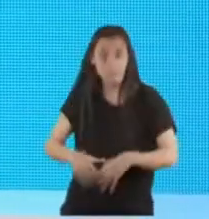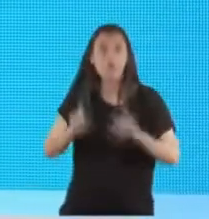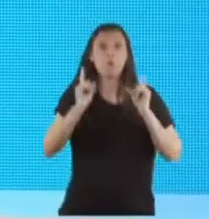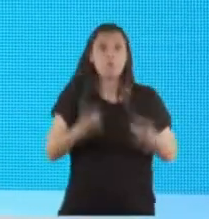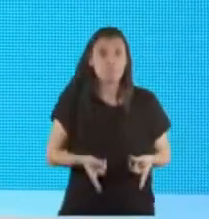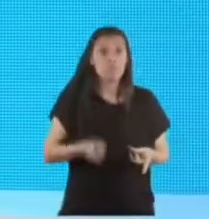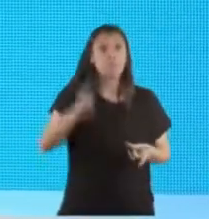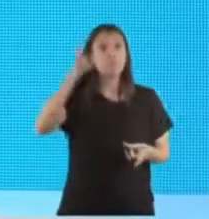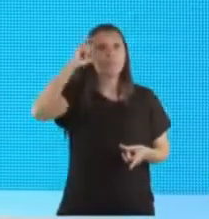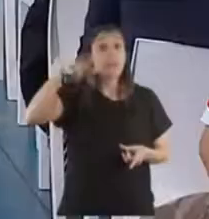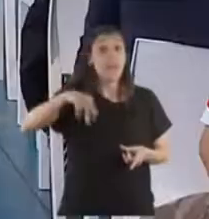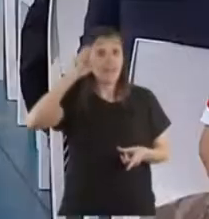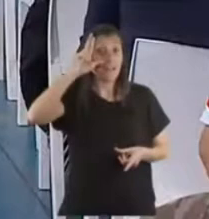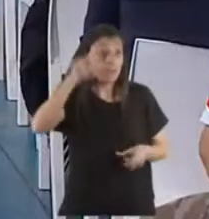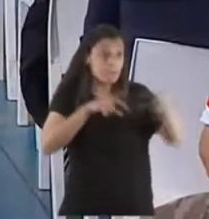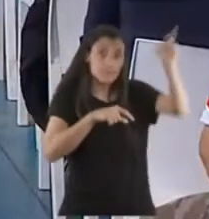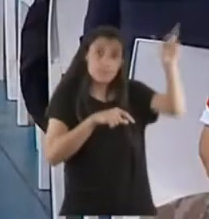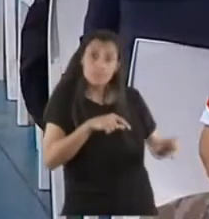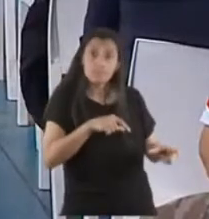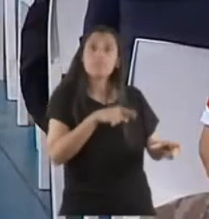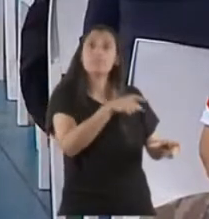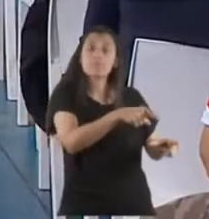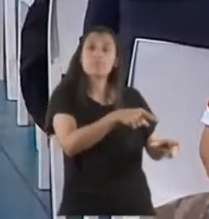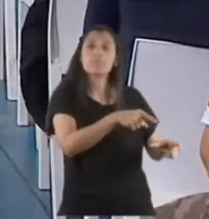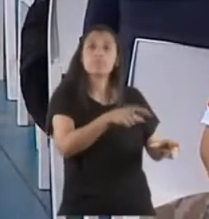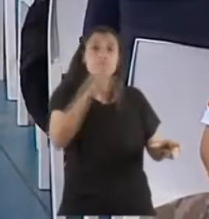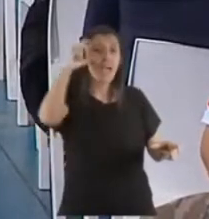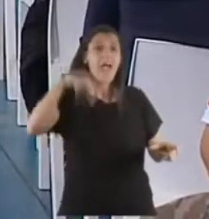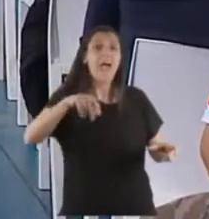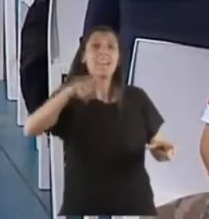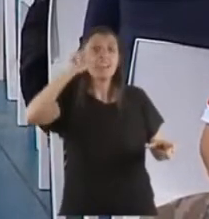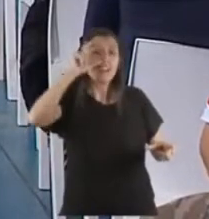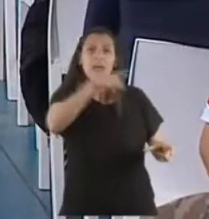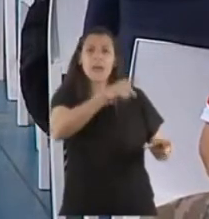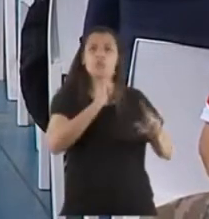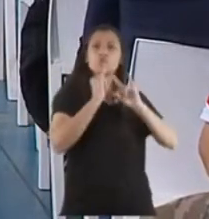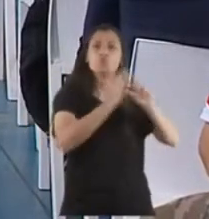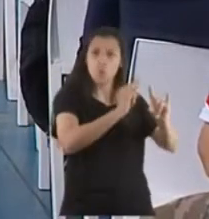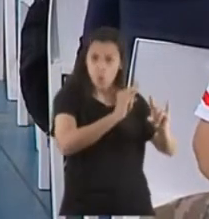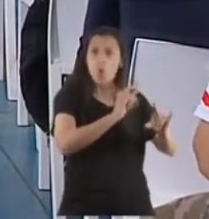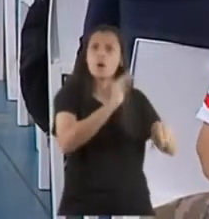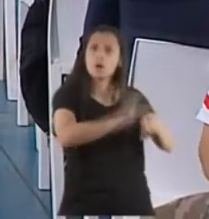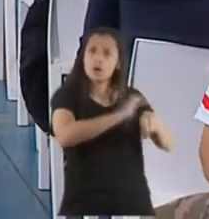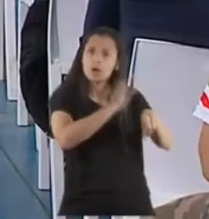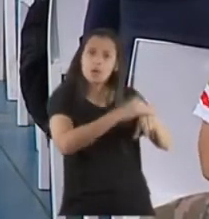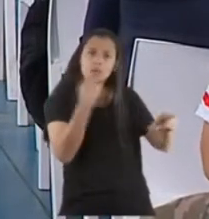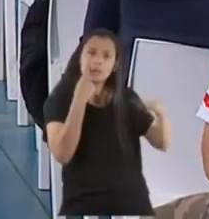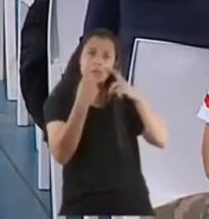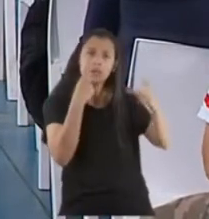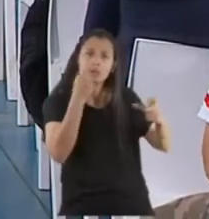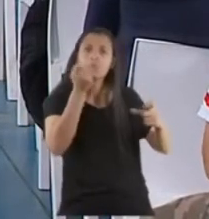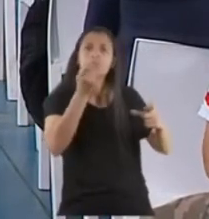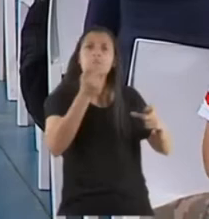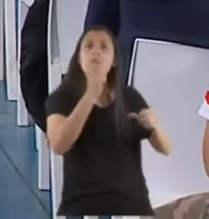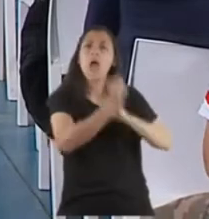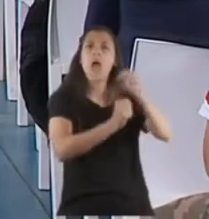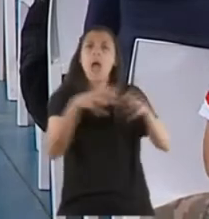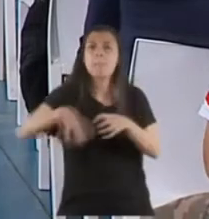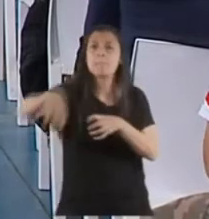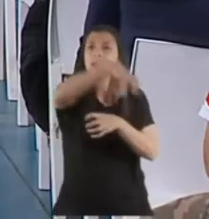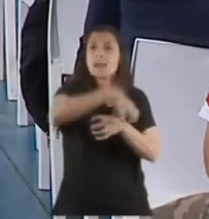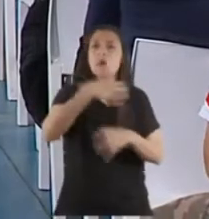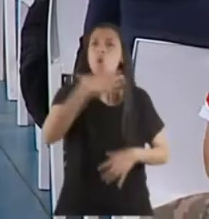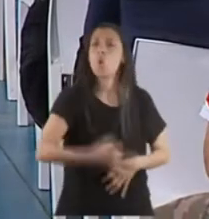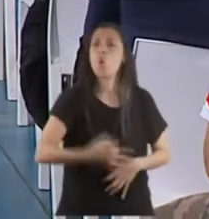acá nos acompaña, el interventor del ENRE, va a ser el encargado de controlar que las empresas cumplan para